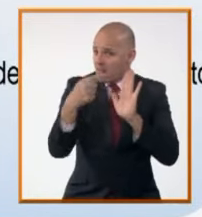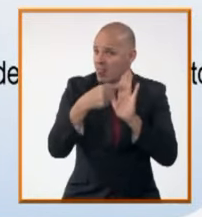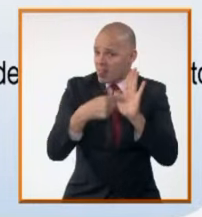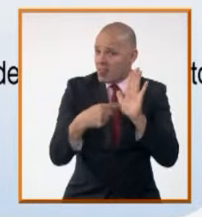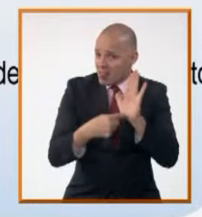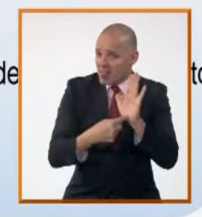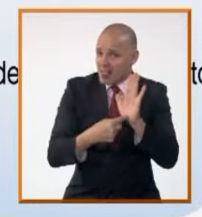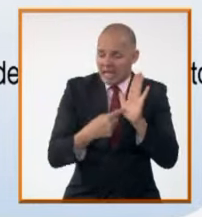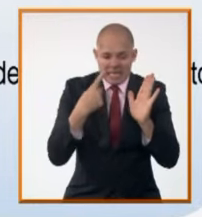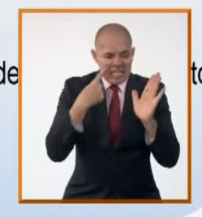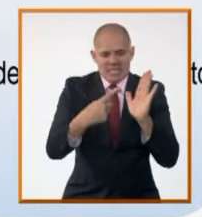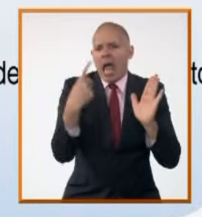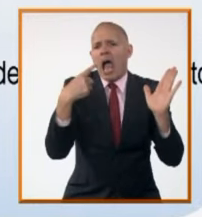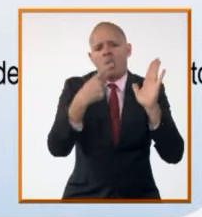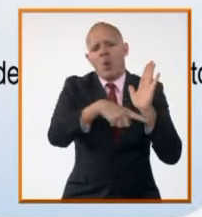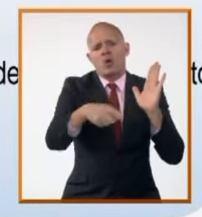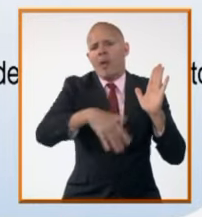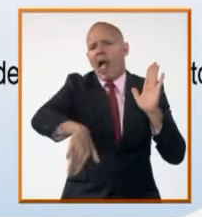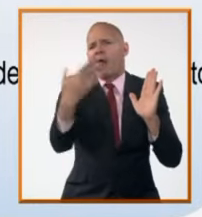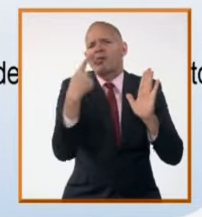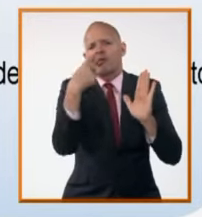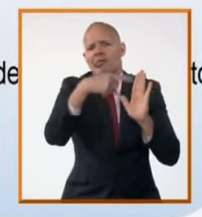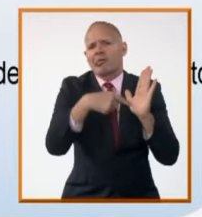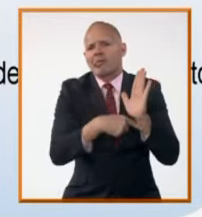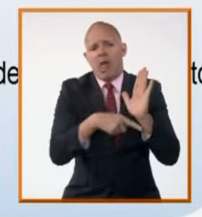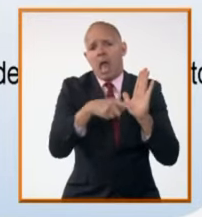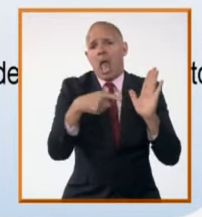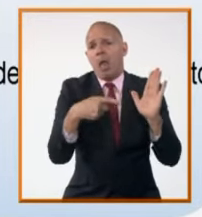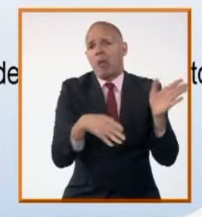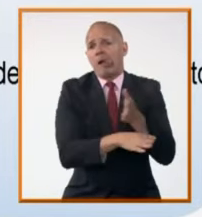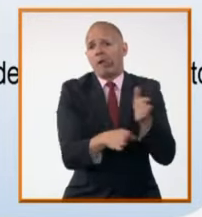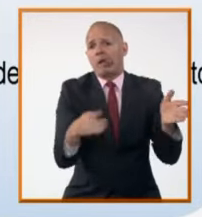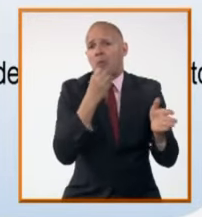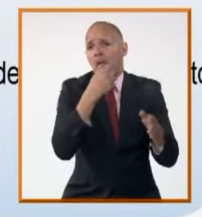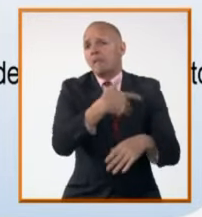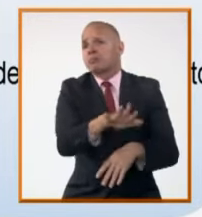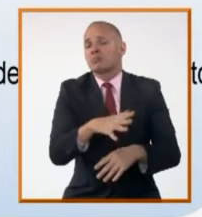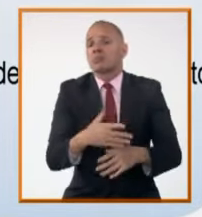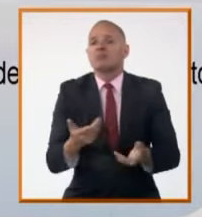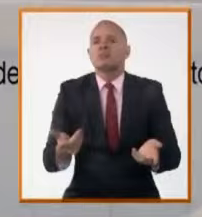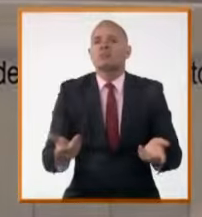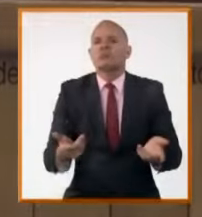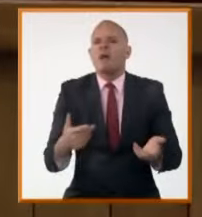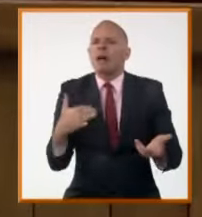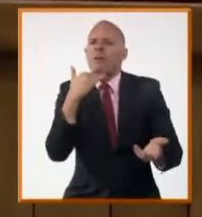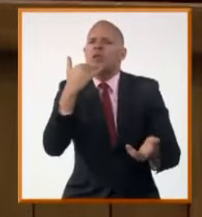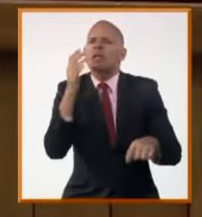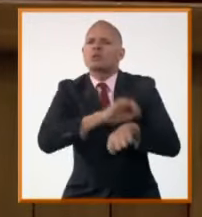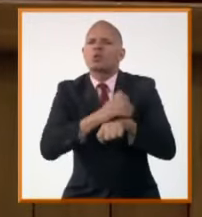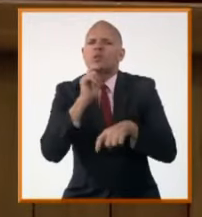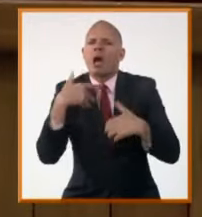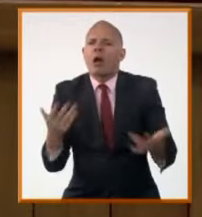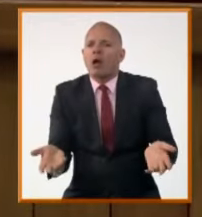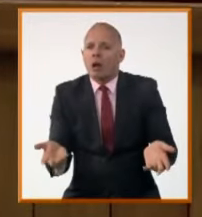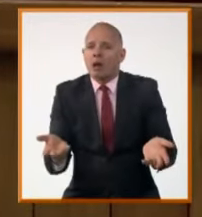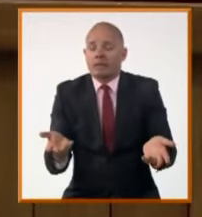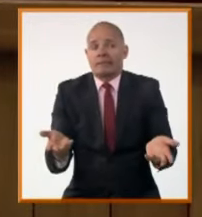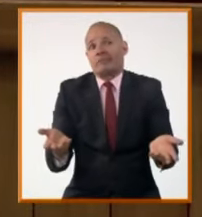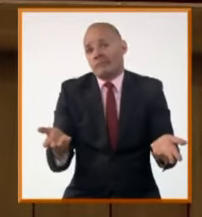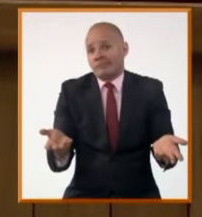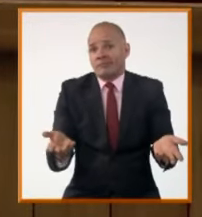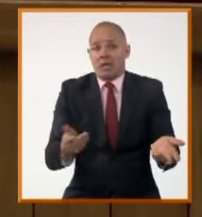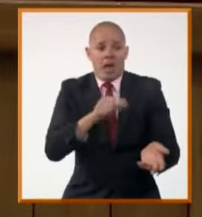suceda nada a cambio, sin que la gente perciba el rigor y la cuestión